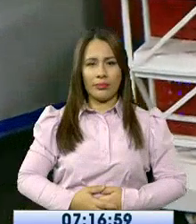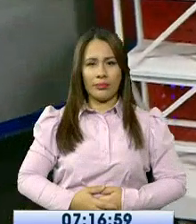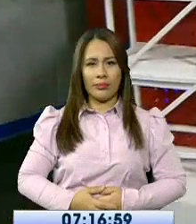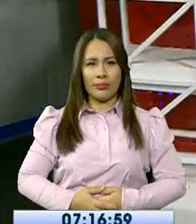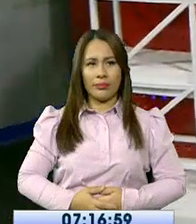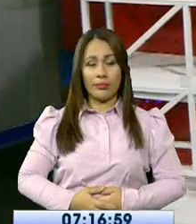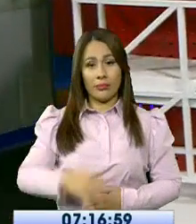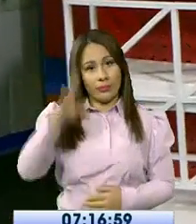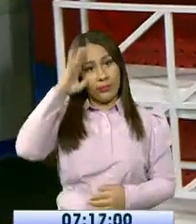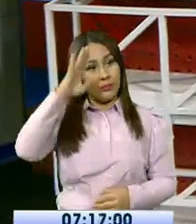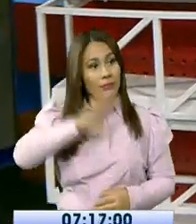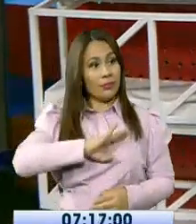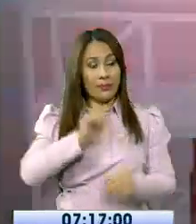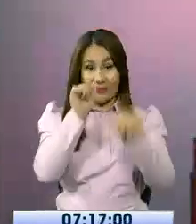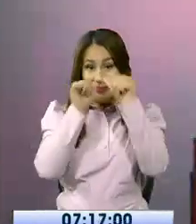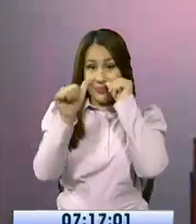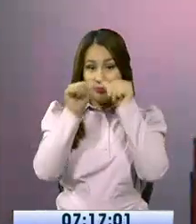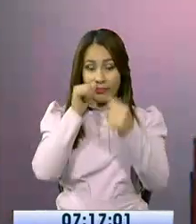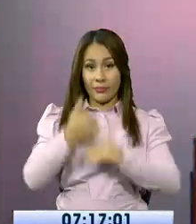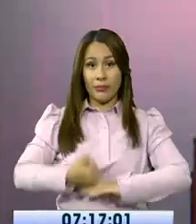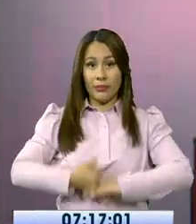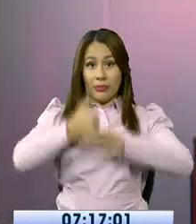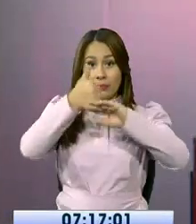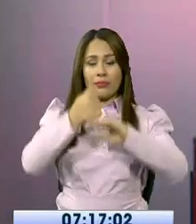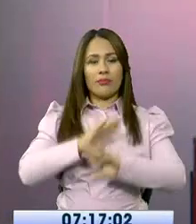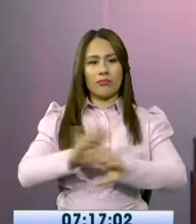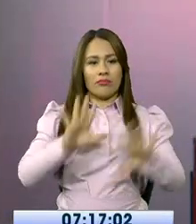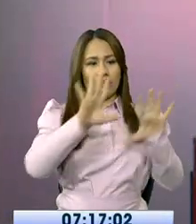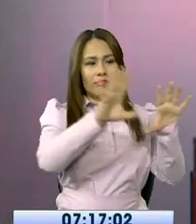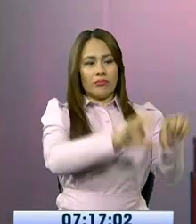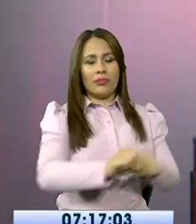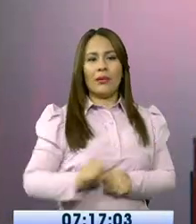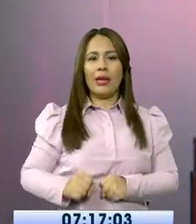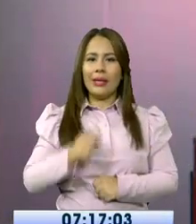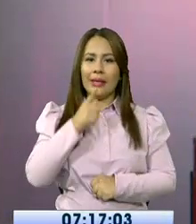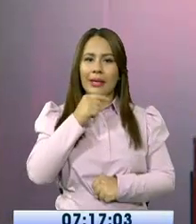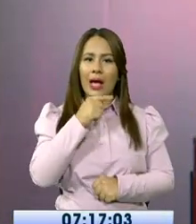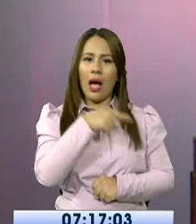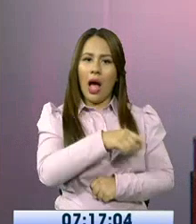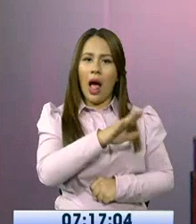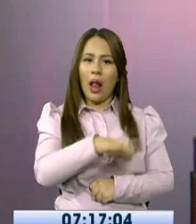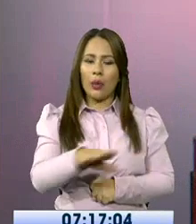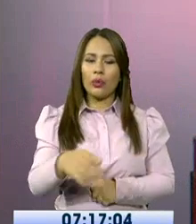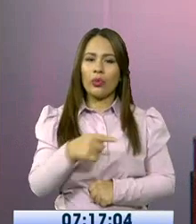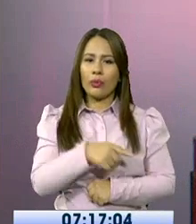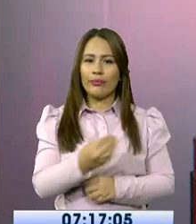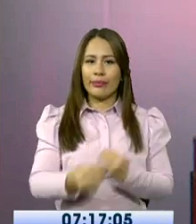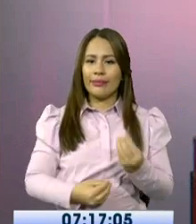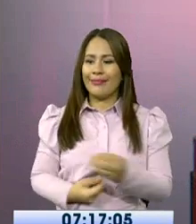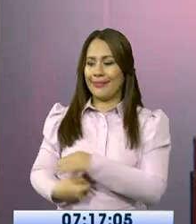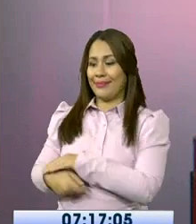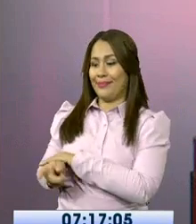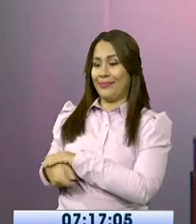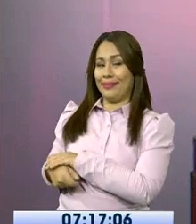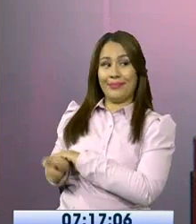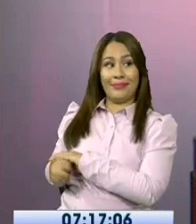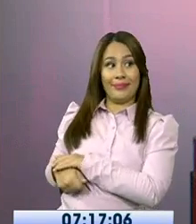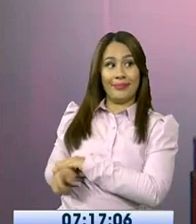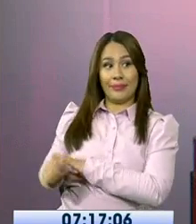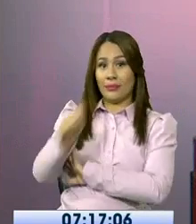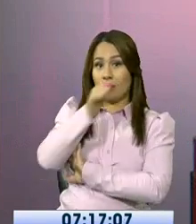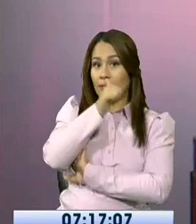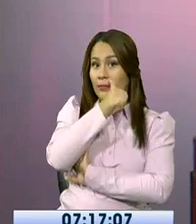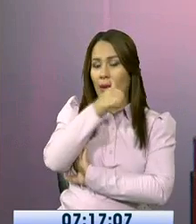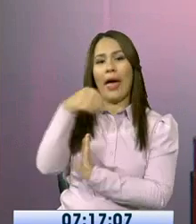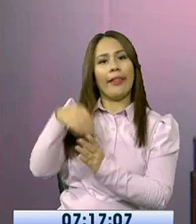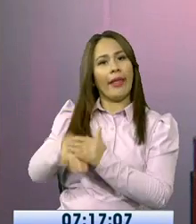La policía antinarcóticos capturó a un estudiante mayor de edad quien presuntamente se dedicaba a la distribución de droga